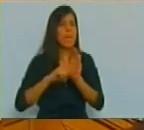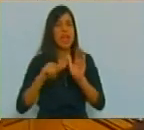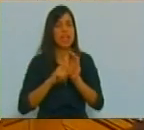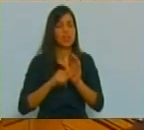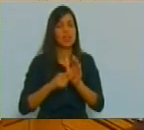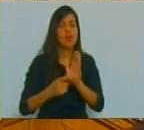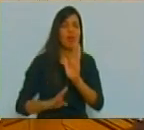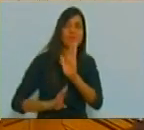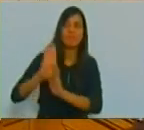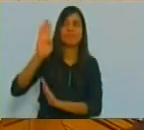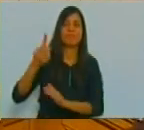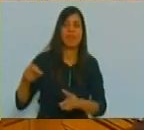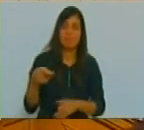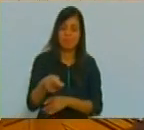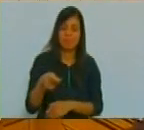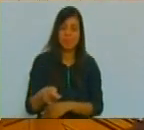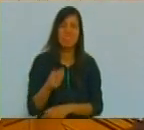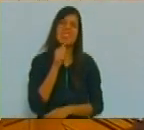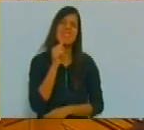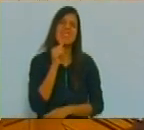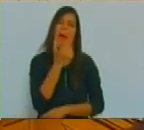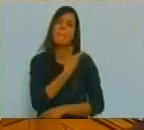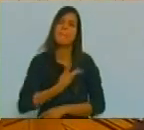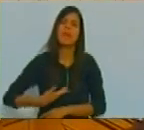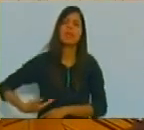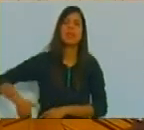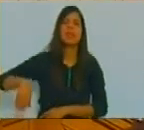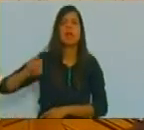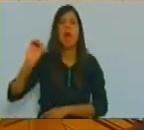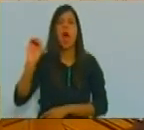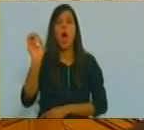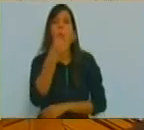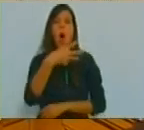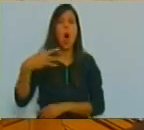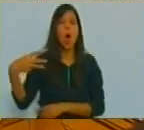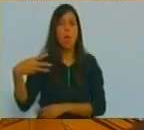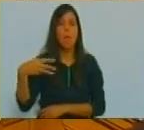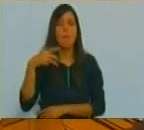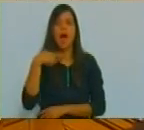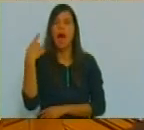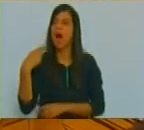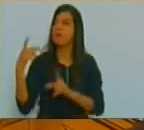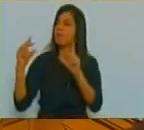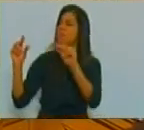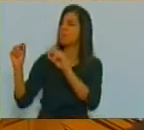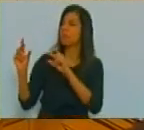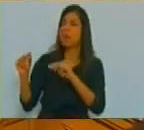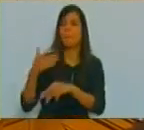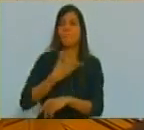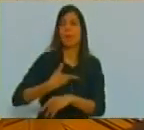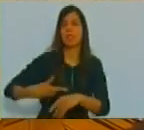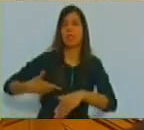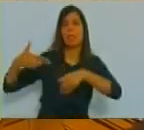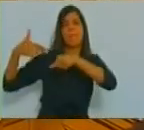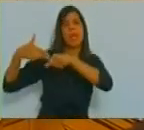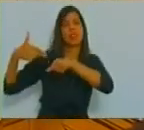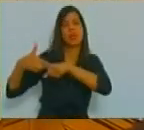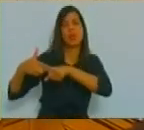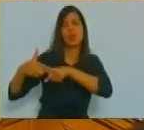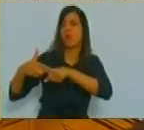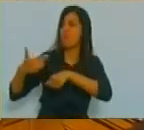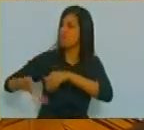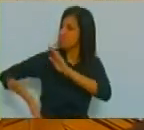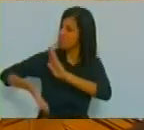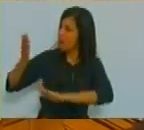ex vicepresidente de los estados unidos de barack obama llueva y den a los presidentes de petrocaribe que se retiraran de